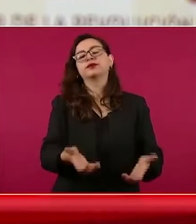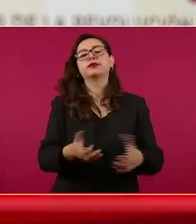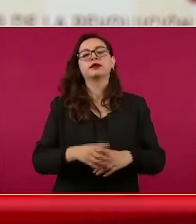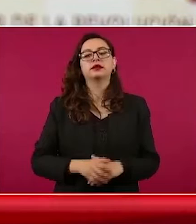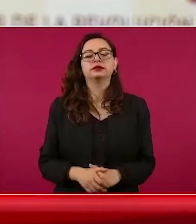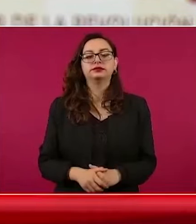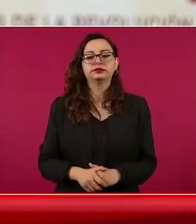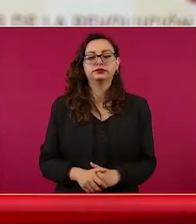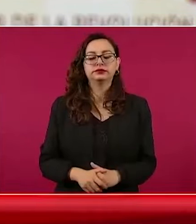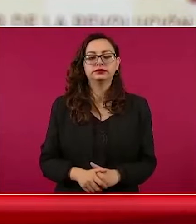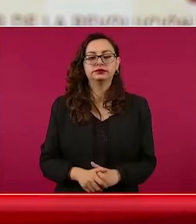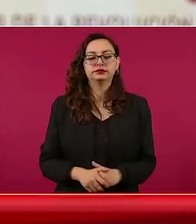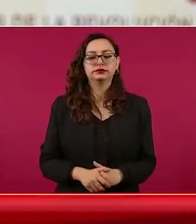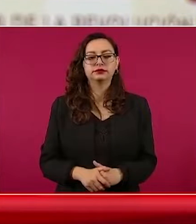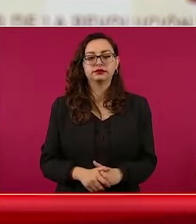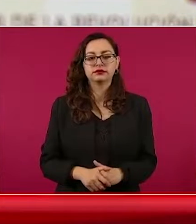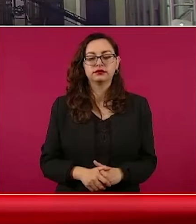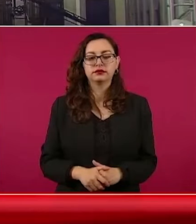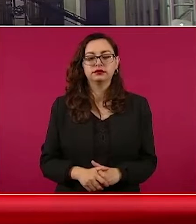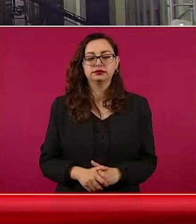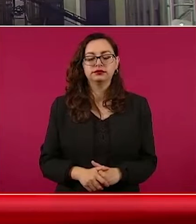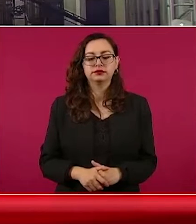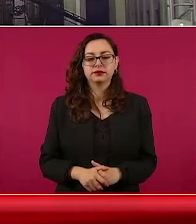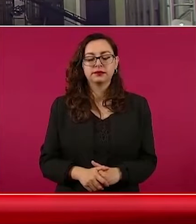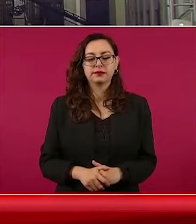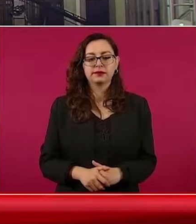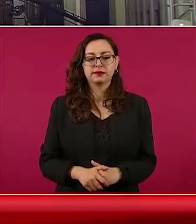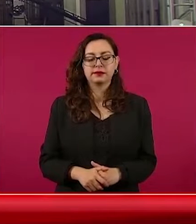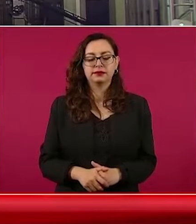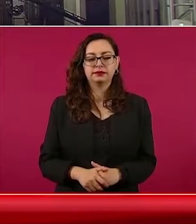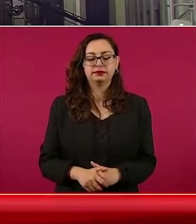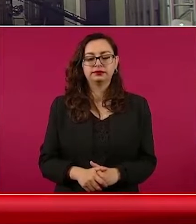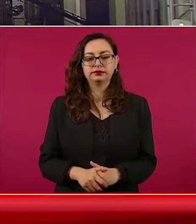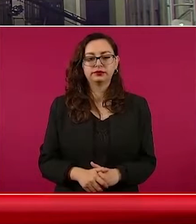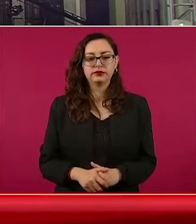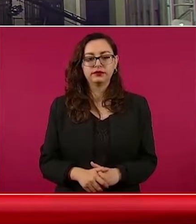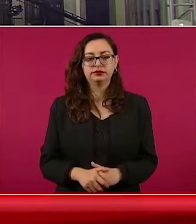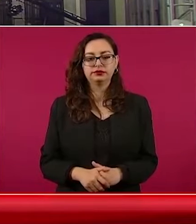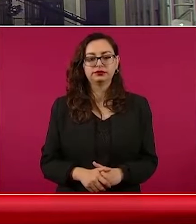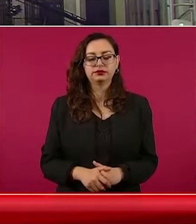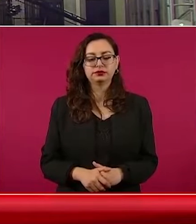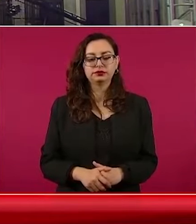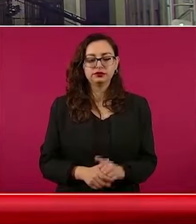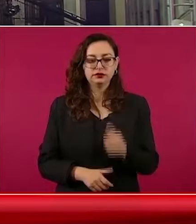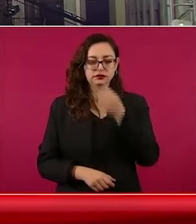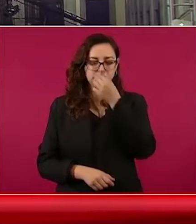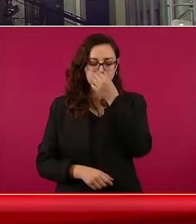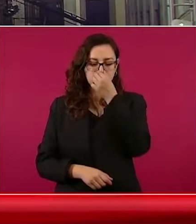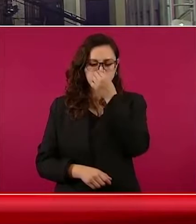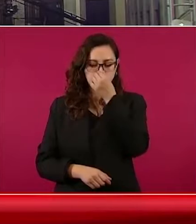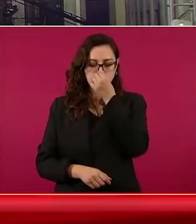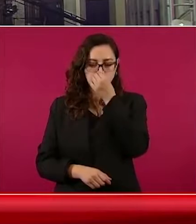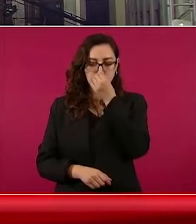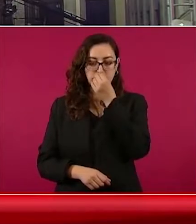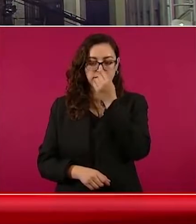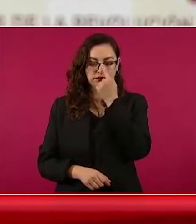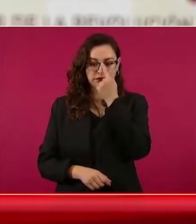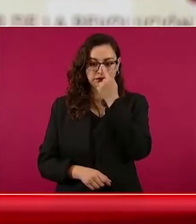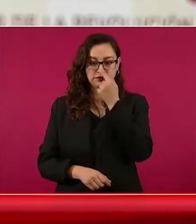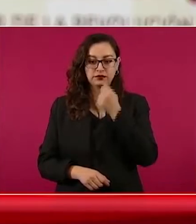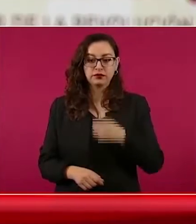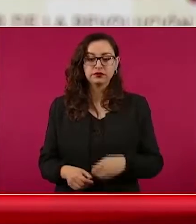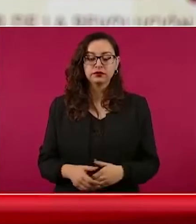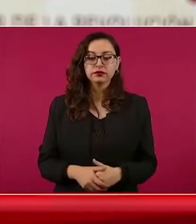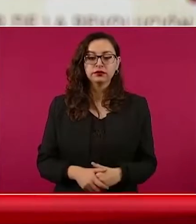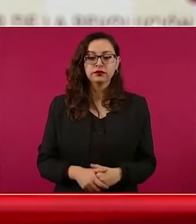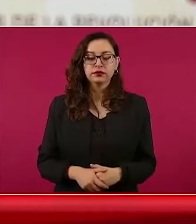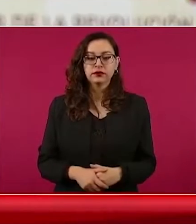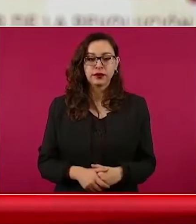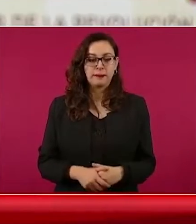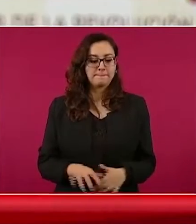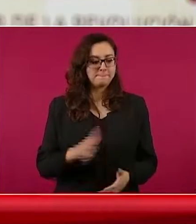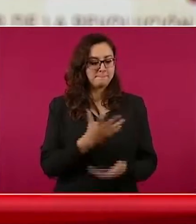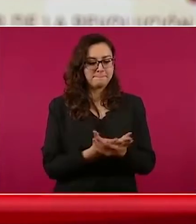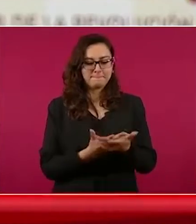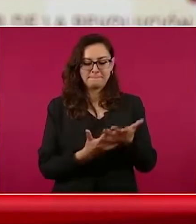artesanal.